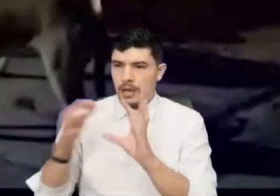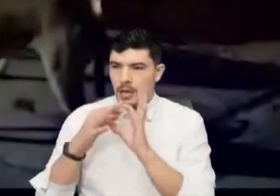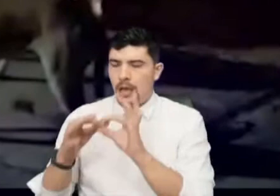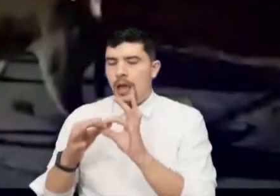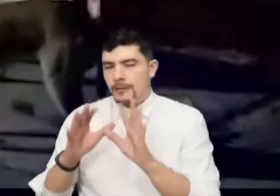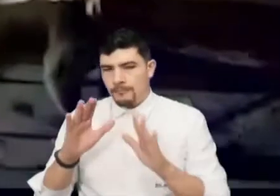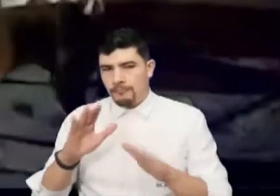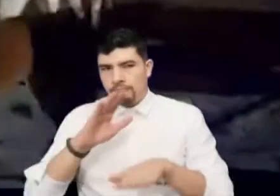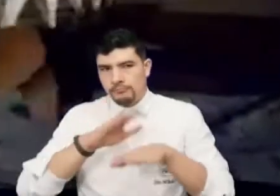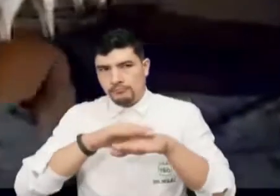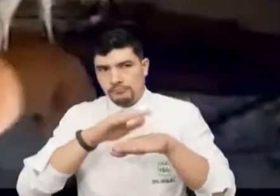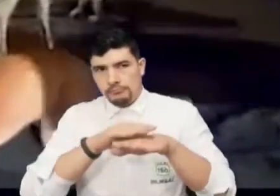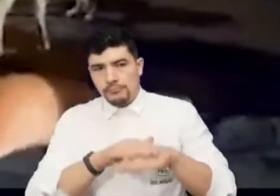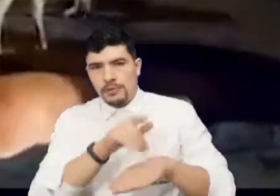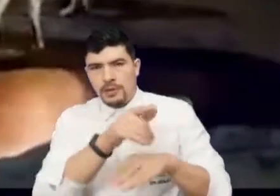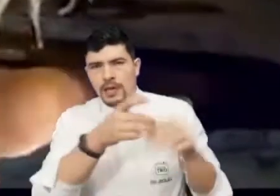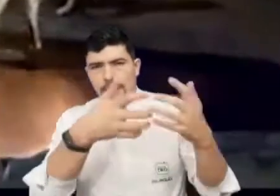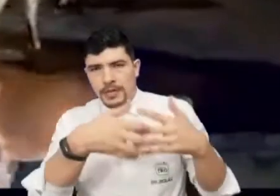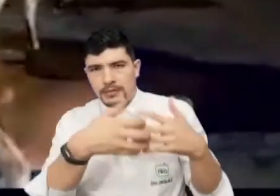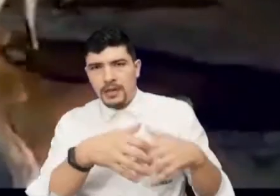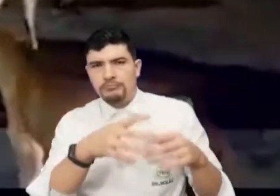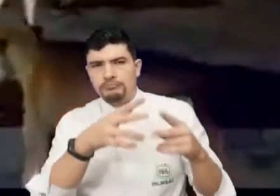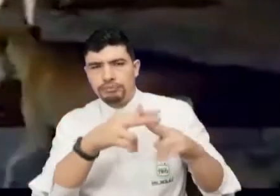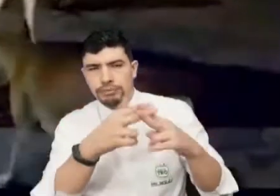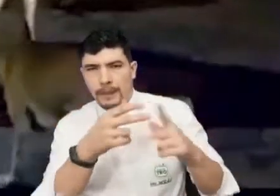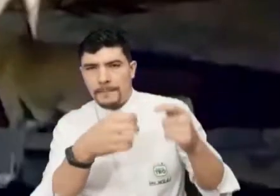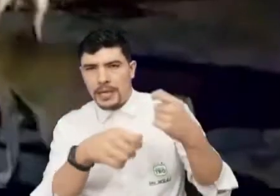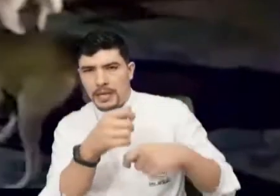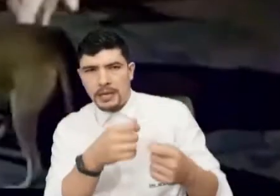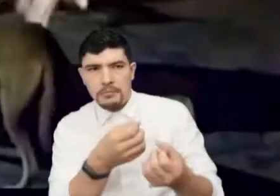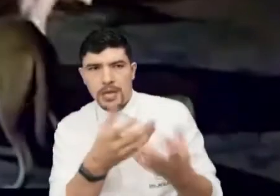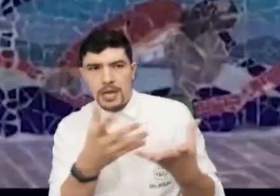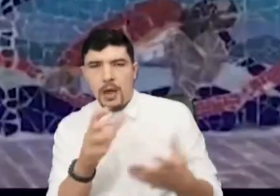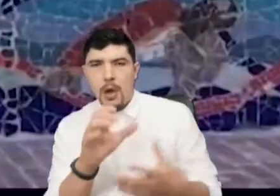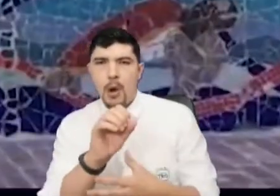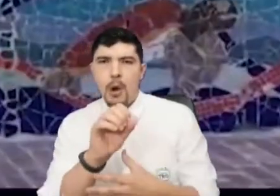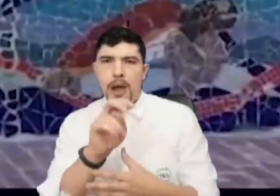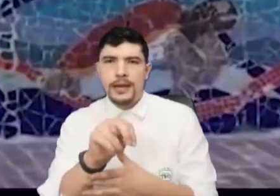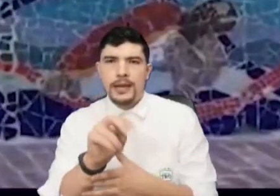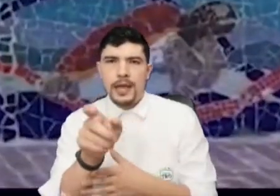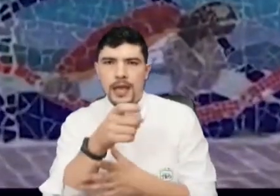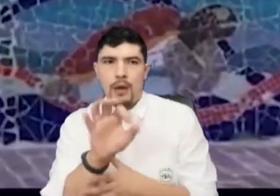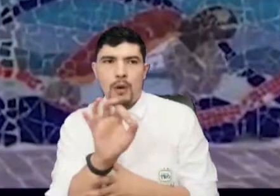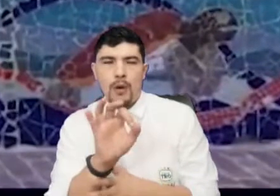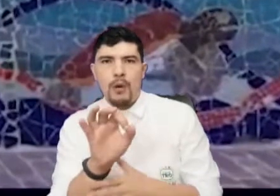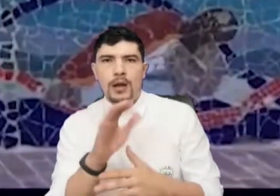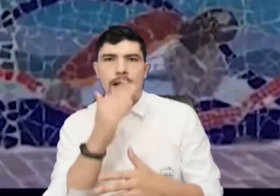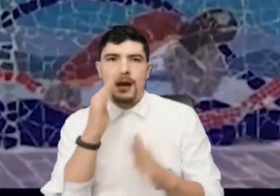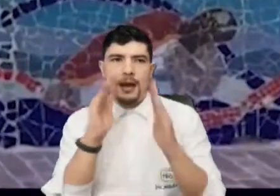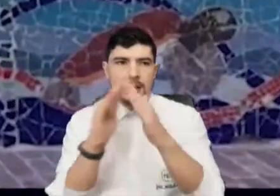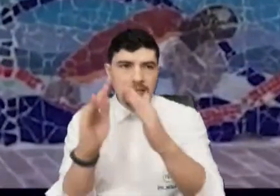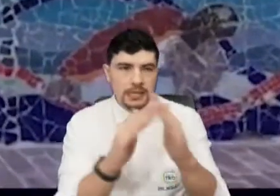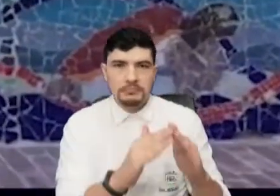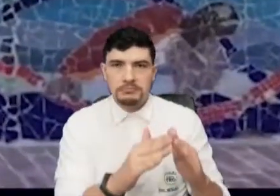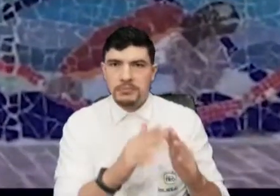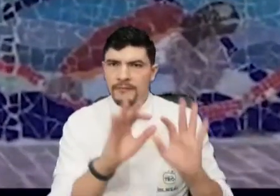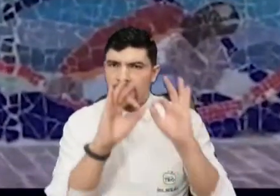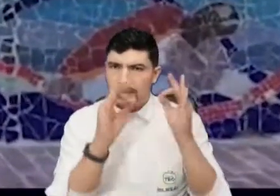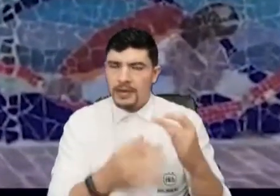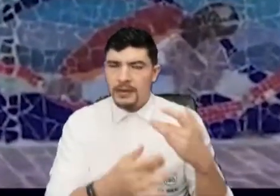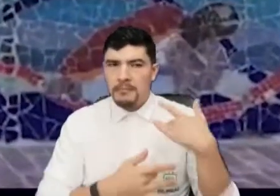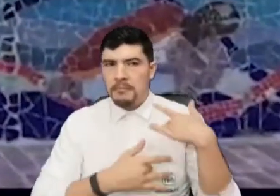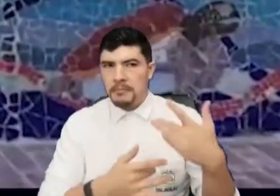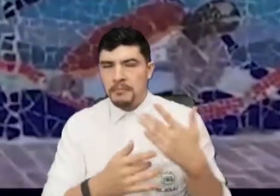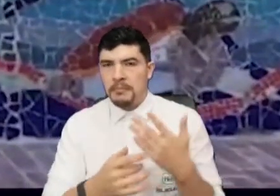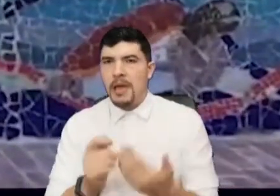ong y algunas hogares particulares de la isla quienes nos han ayudado no solamente con los